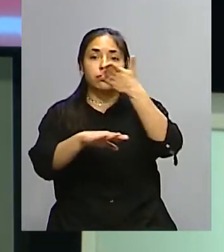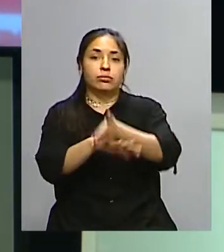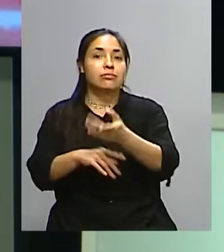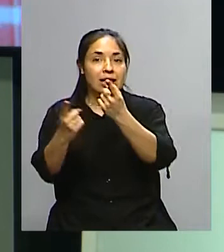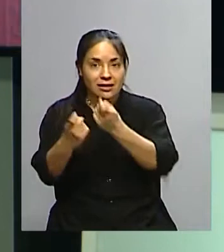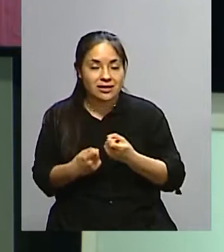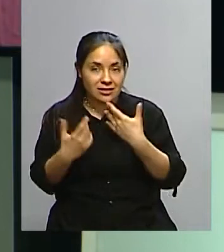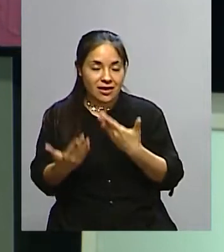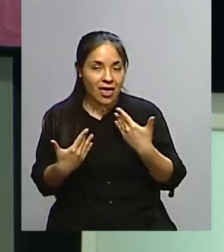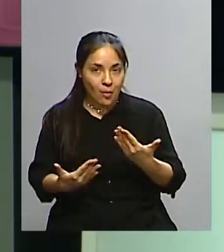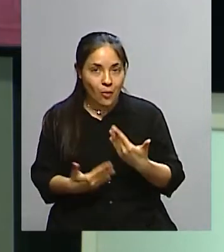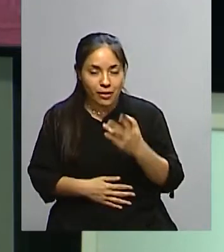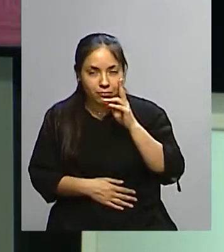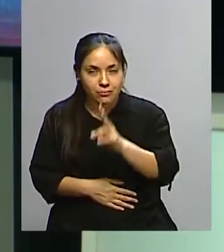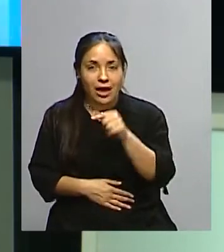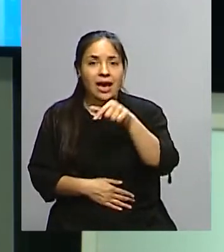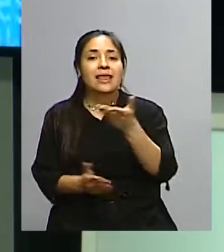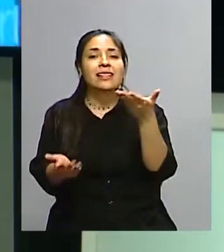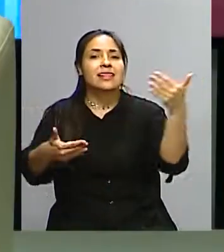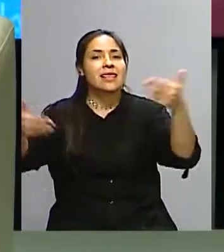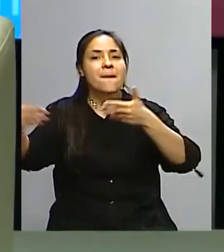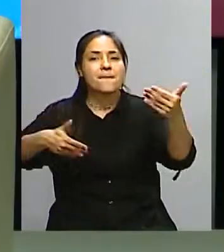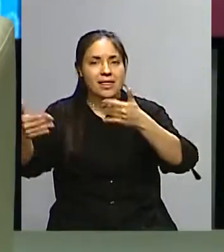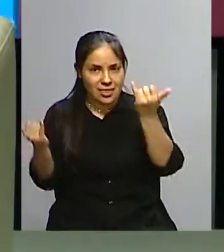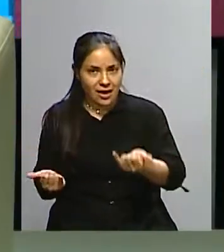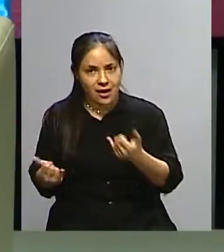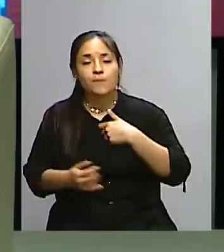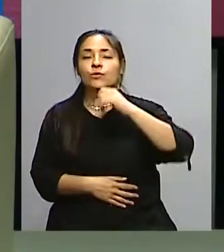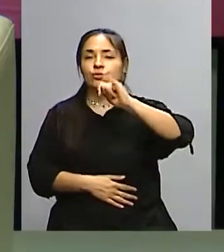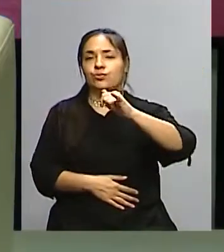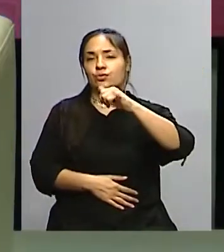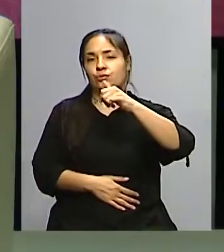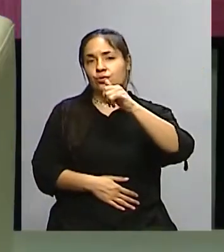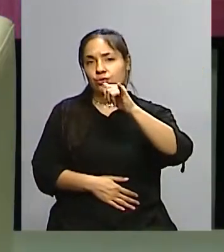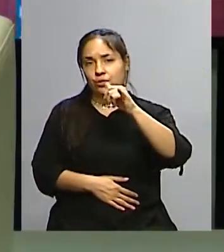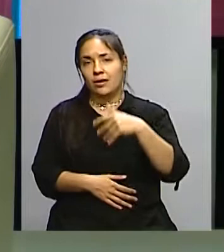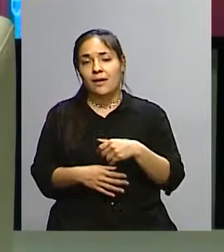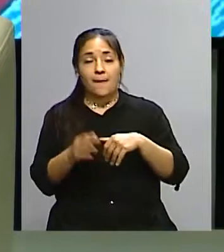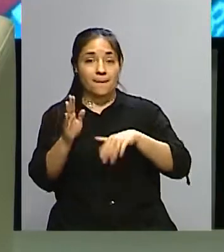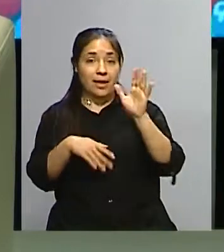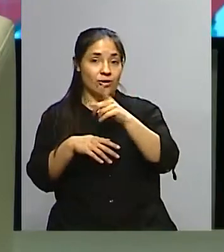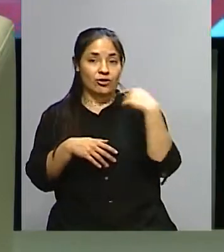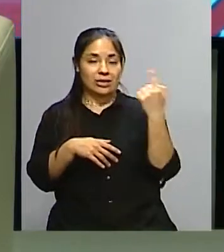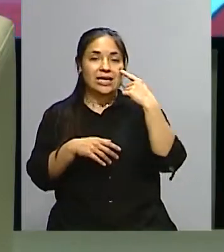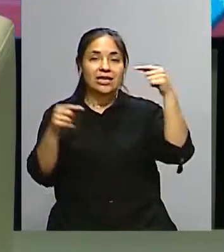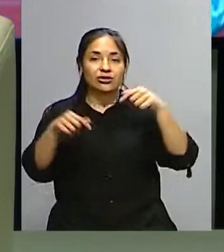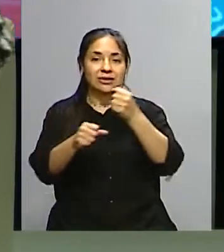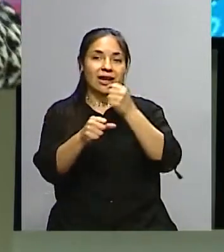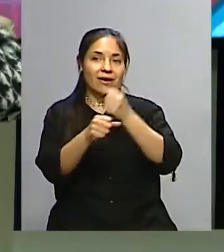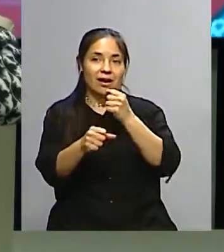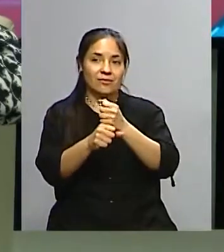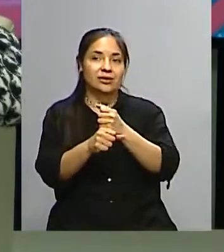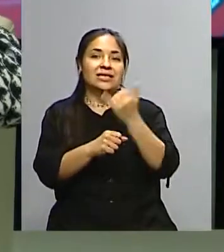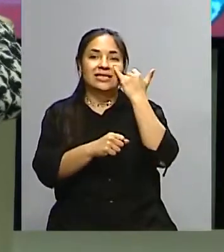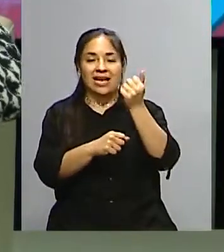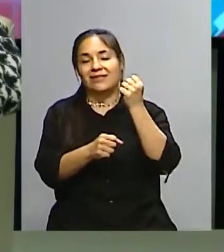necesidades, porque obviamente hay demanda ahí, ¿no? Sí. La mayoría trabajamos en distintas instituciones o organismos, ya trabajamos